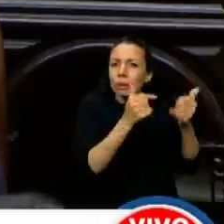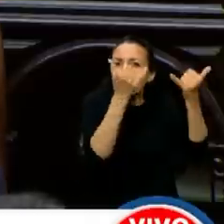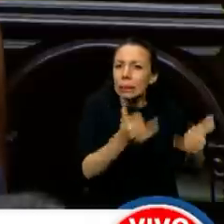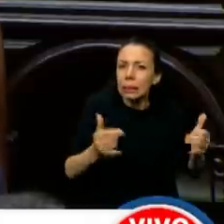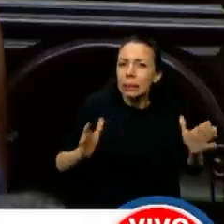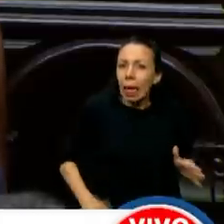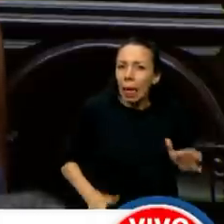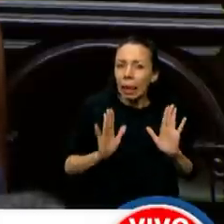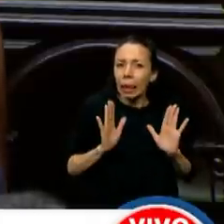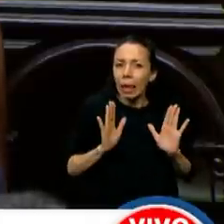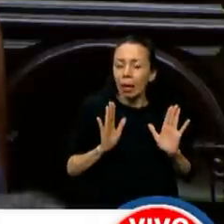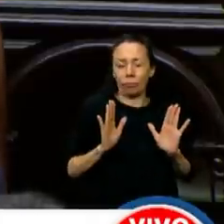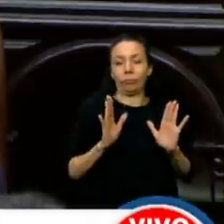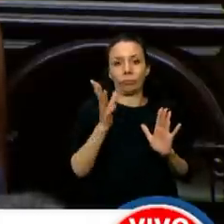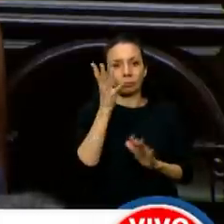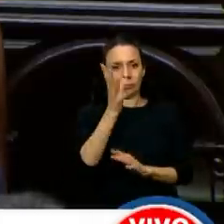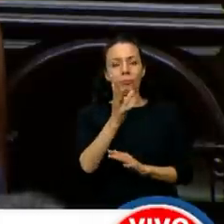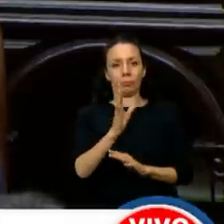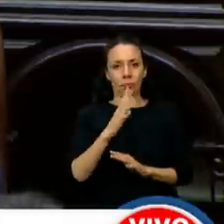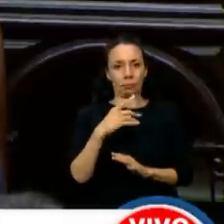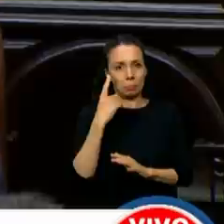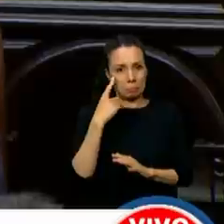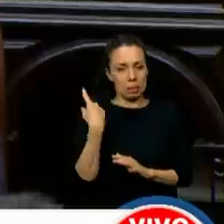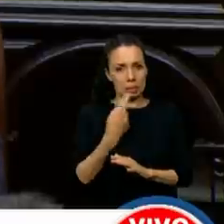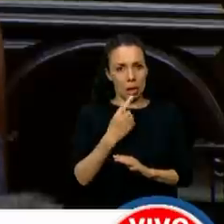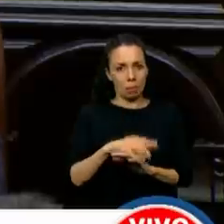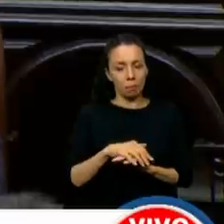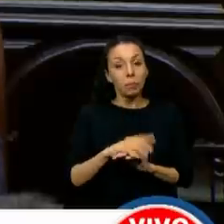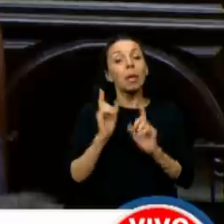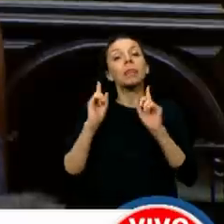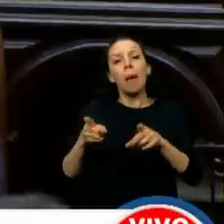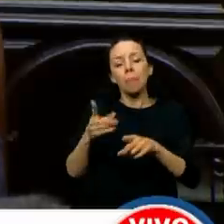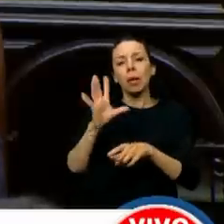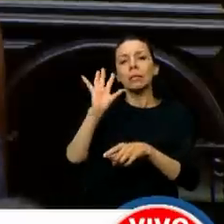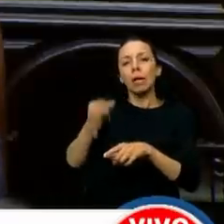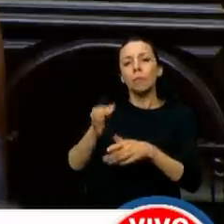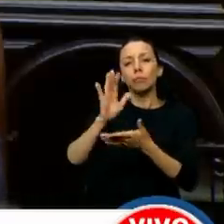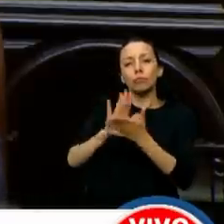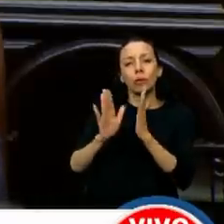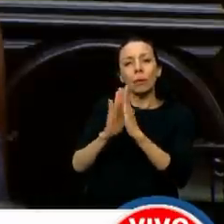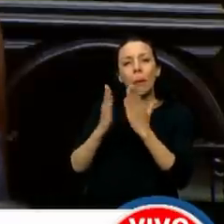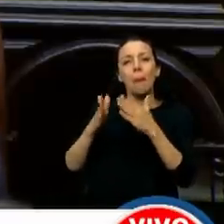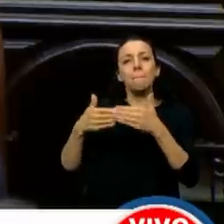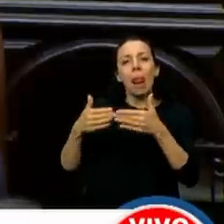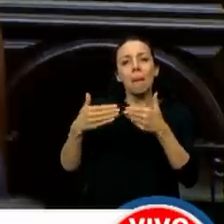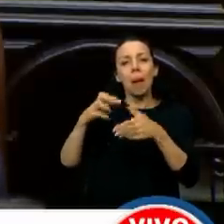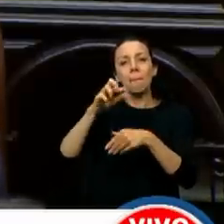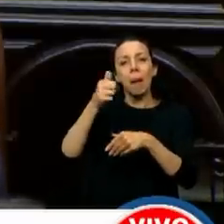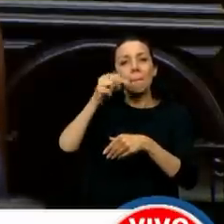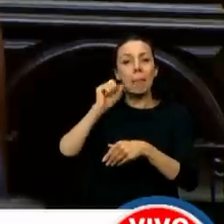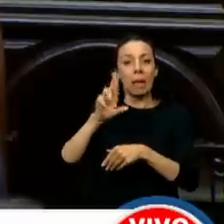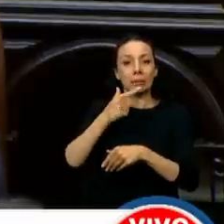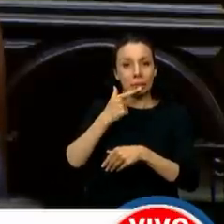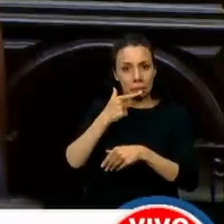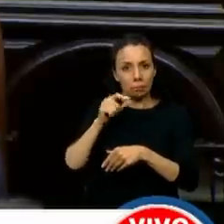enteramos con los panamá paper primero y con la segunda versión de los